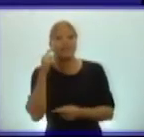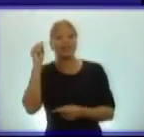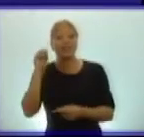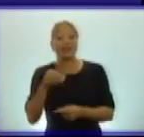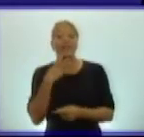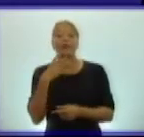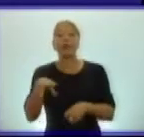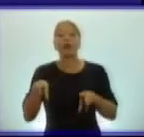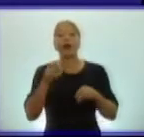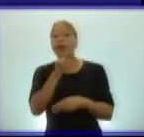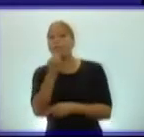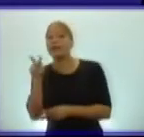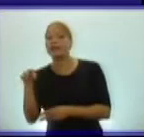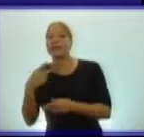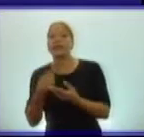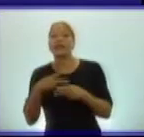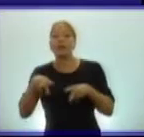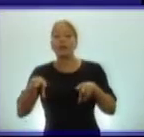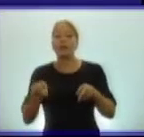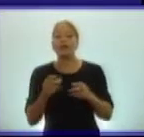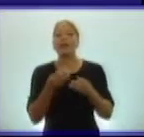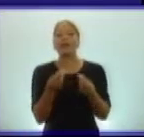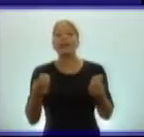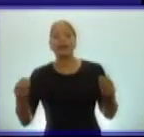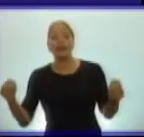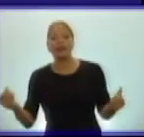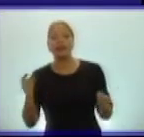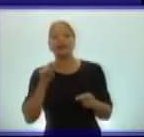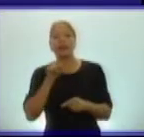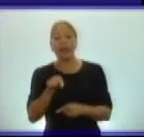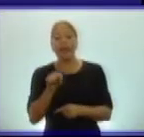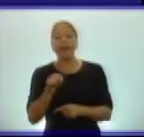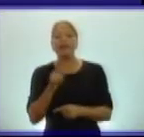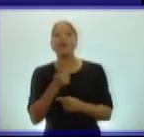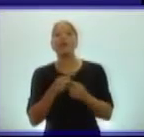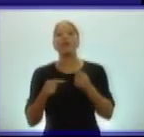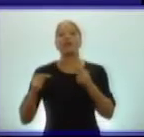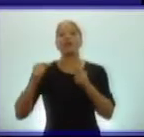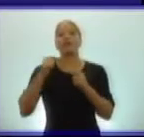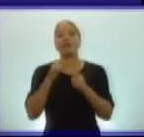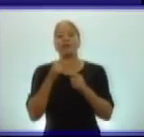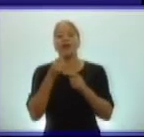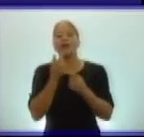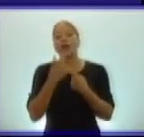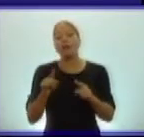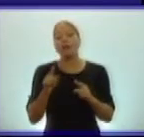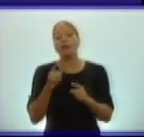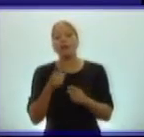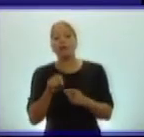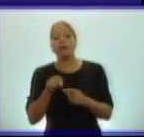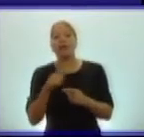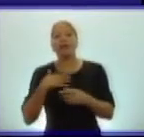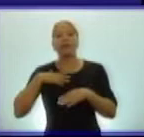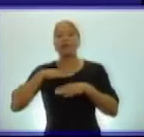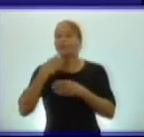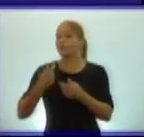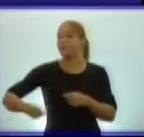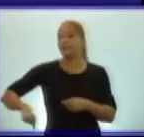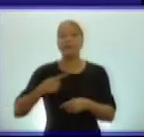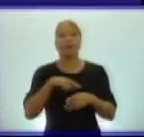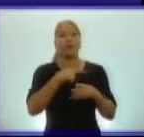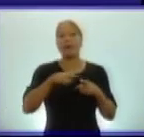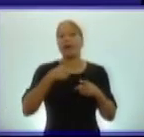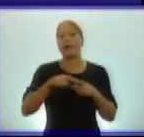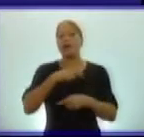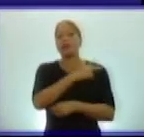adquirir nuevas tierras también trajo como resultado, y fue la causa fundamental por la que motivó la migración hacia territorios del